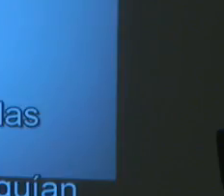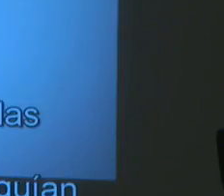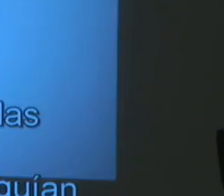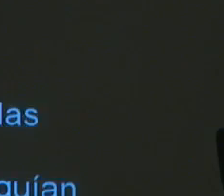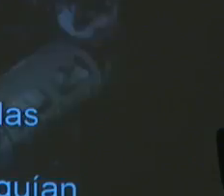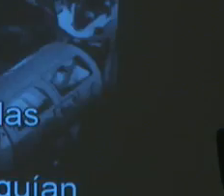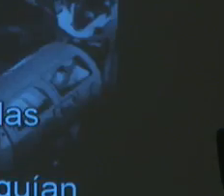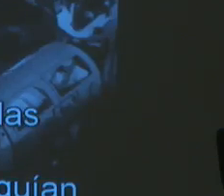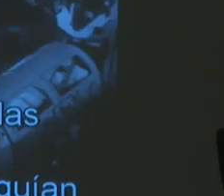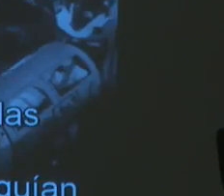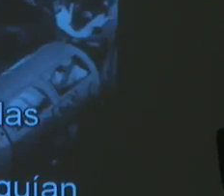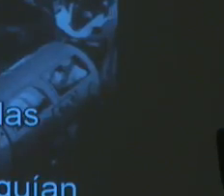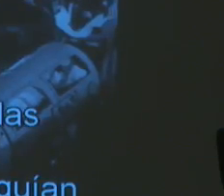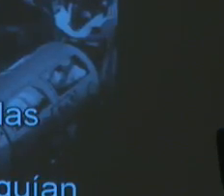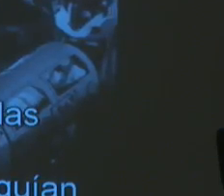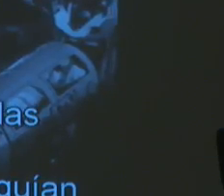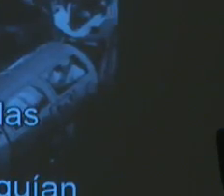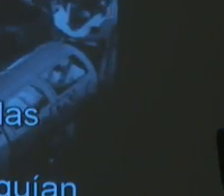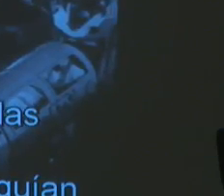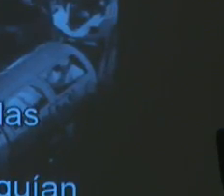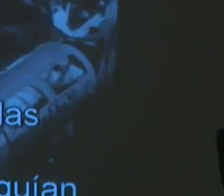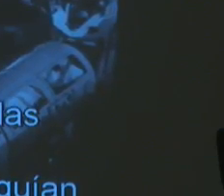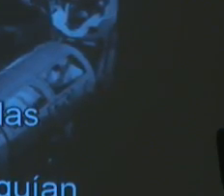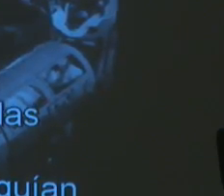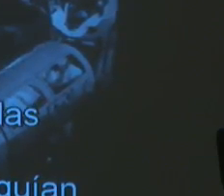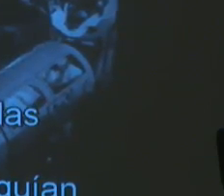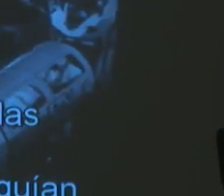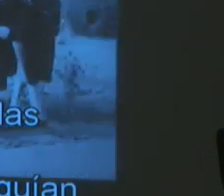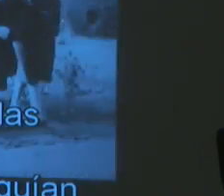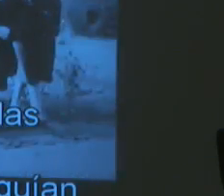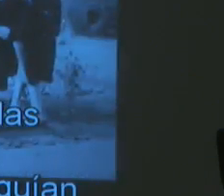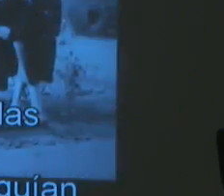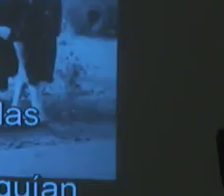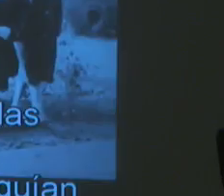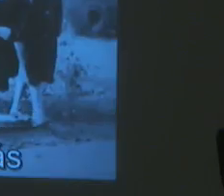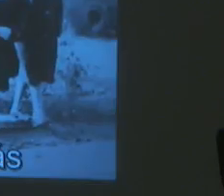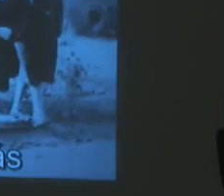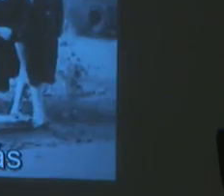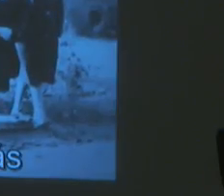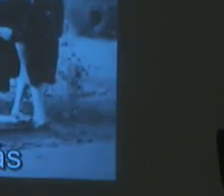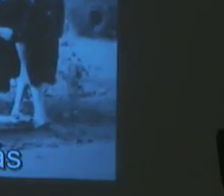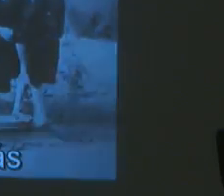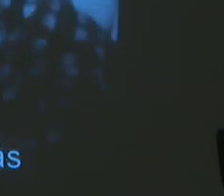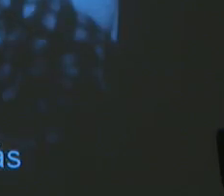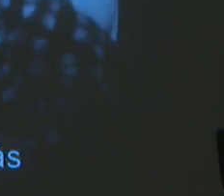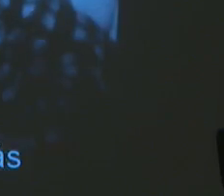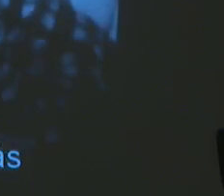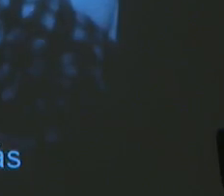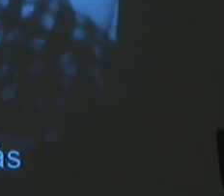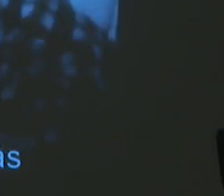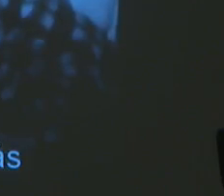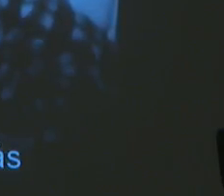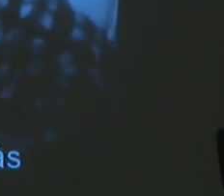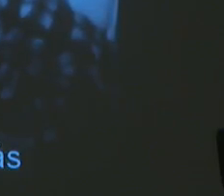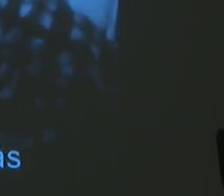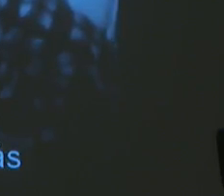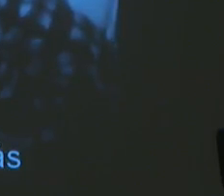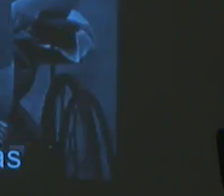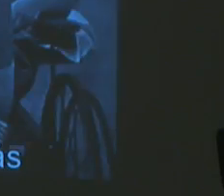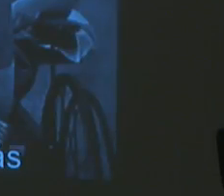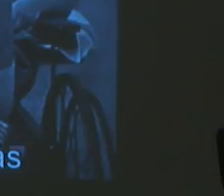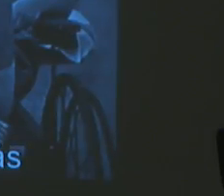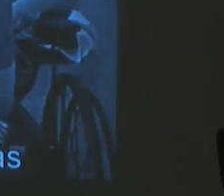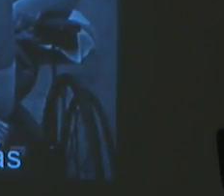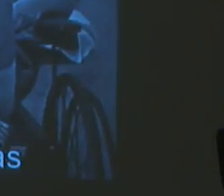se inició una nueva forma de segregación mientras que las personas con las discapacidades más complejas seguía empresas en instituciones cada vez más